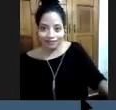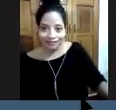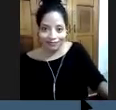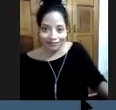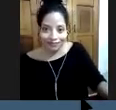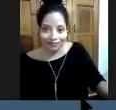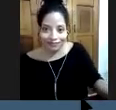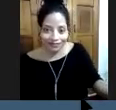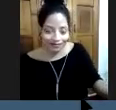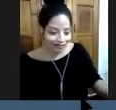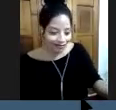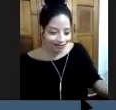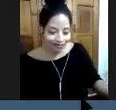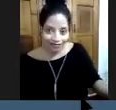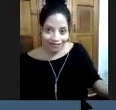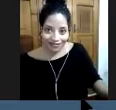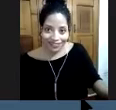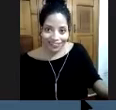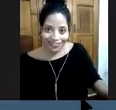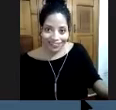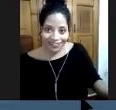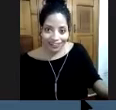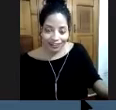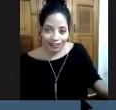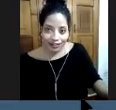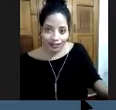en mi caso, pues dile.